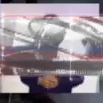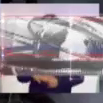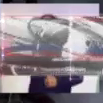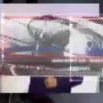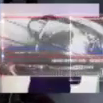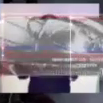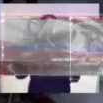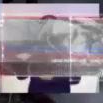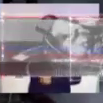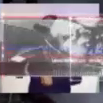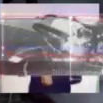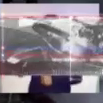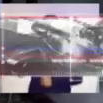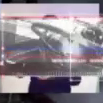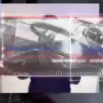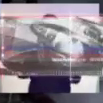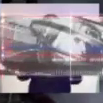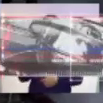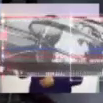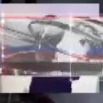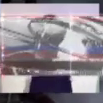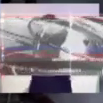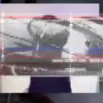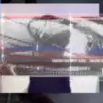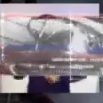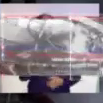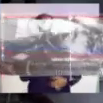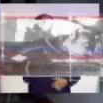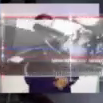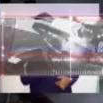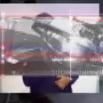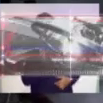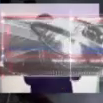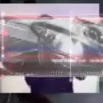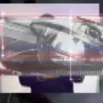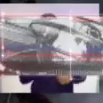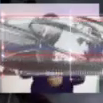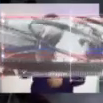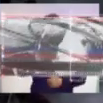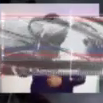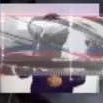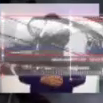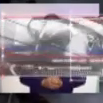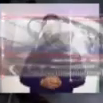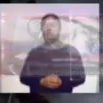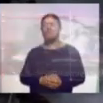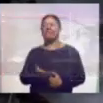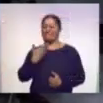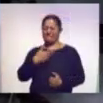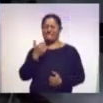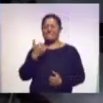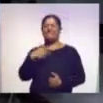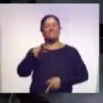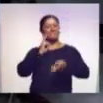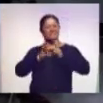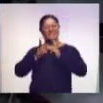saludarte. Muy bien, gracias a Dios. Estamos pues muy contentos de estar aquí y pues bueno, saludando al auditorio. ¿Por qué no nos platicas de este